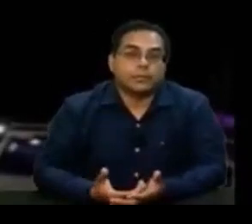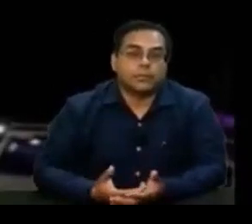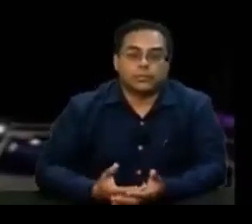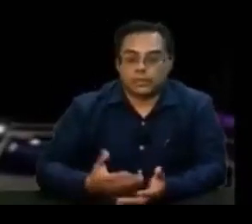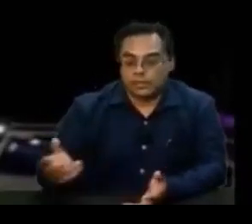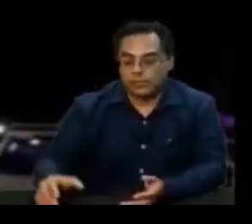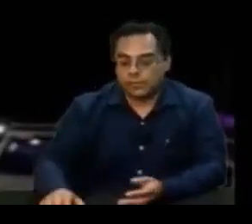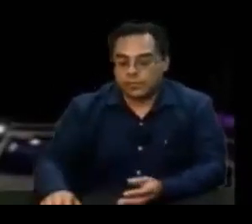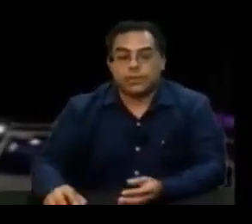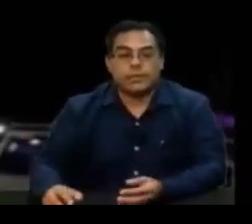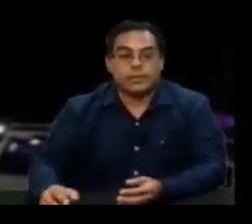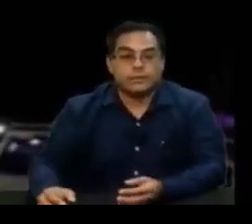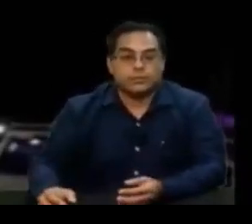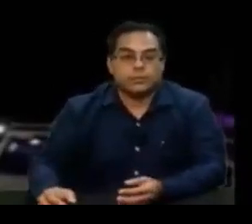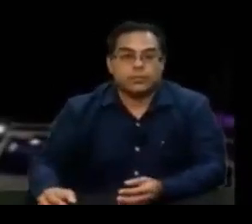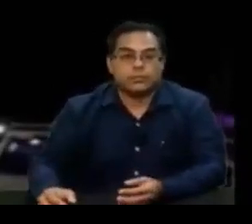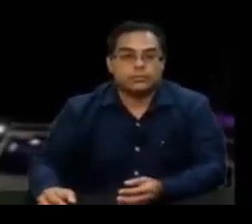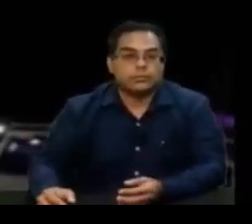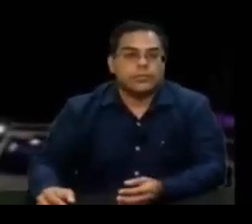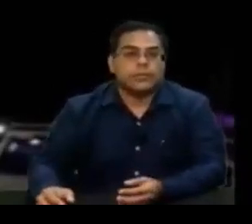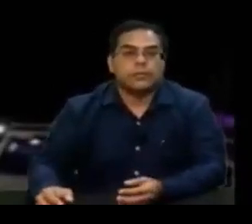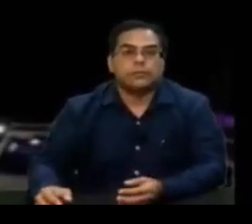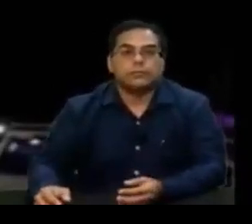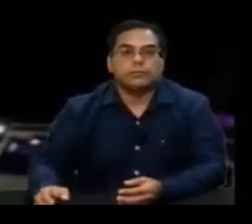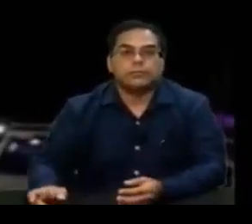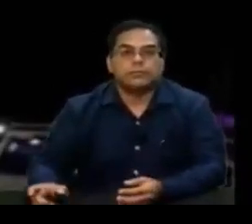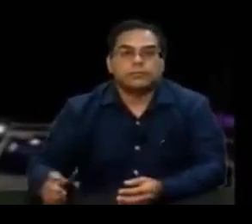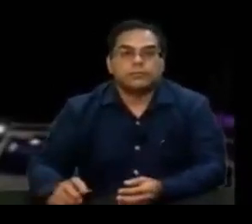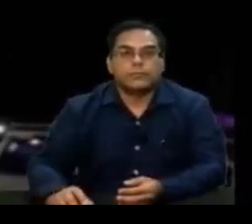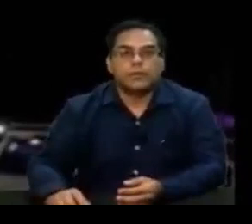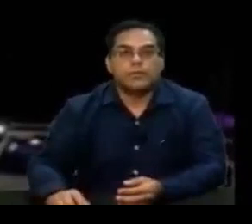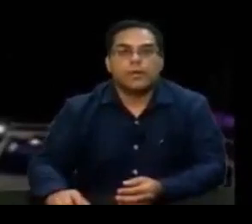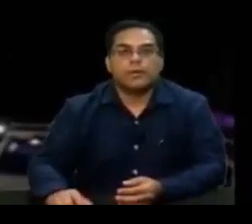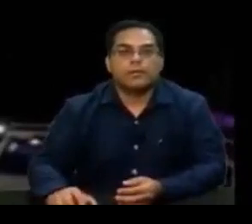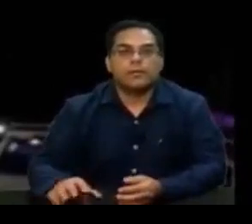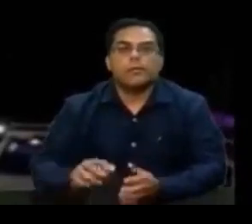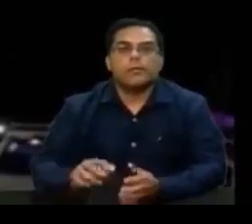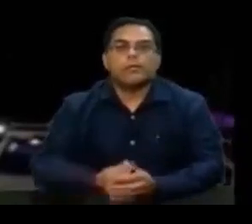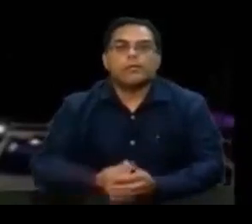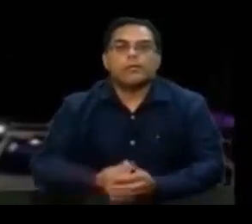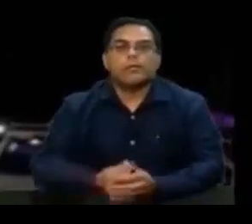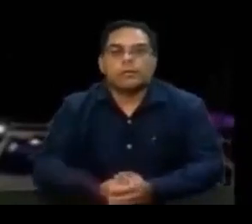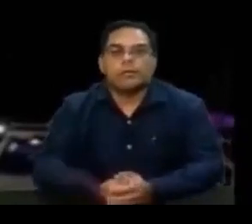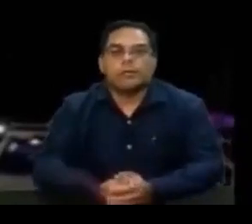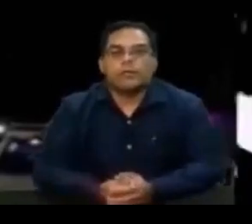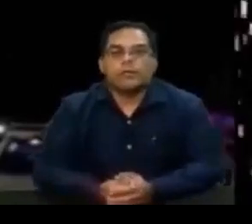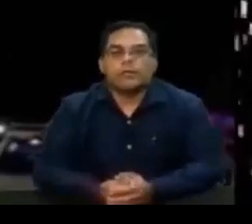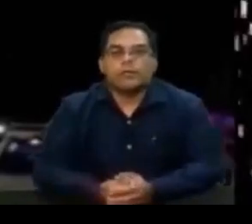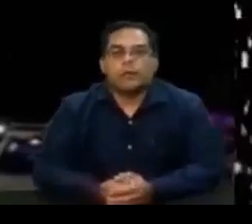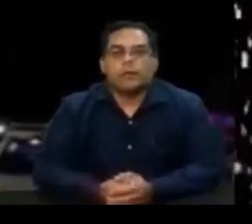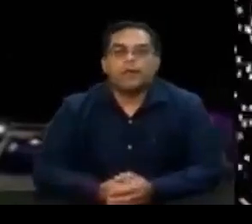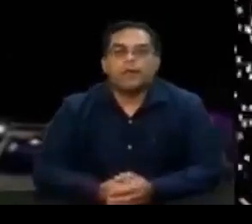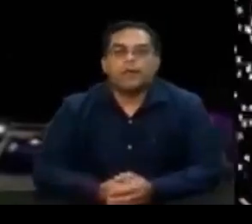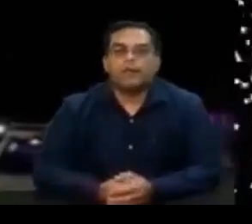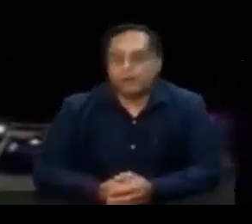atrapamiento como tal y falta de movilidad de este músculo, ¿no? Bueno, entonces,